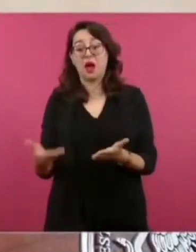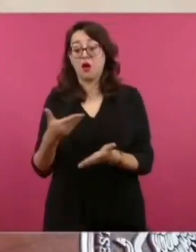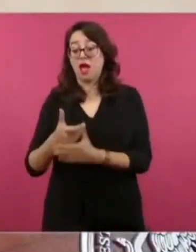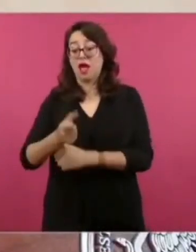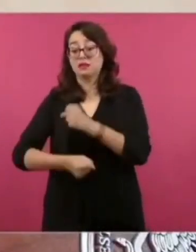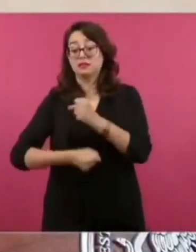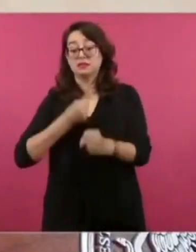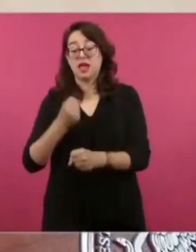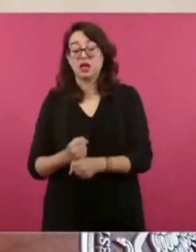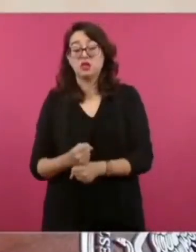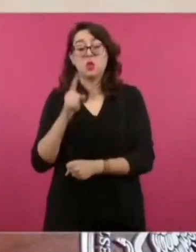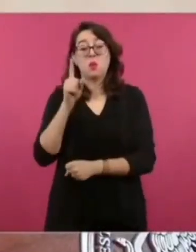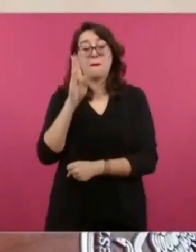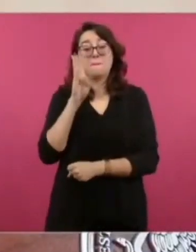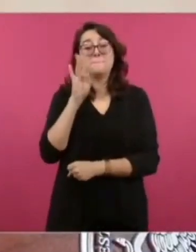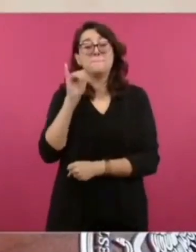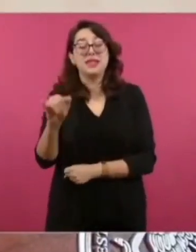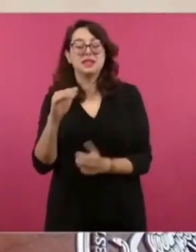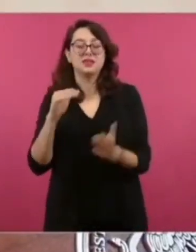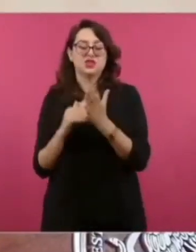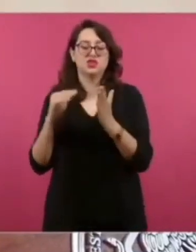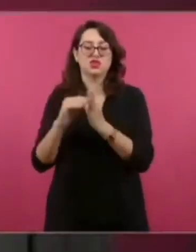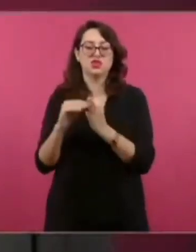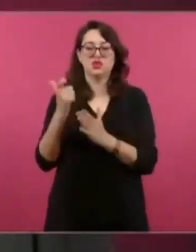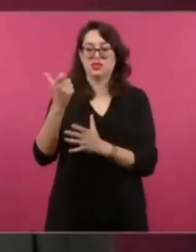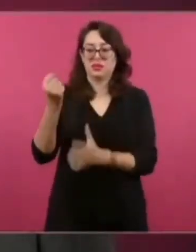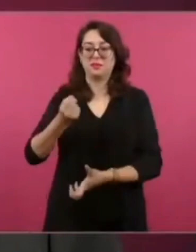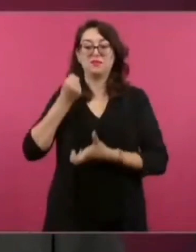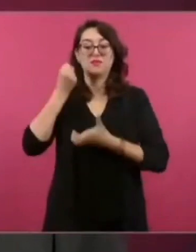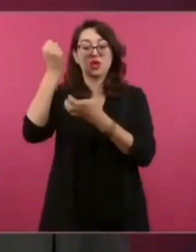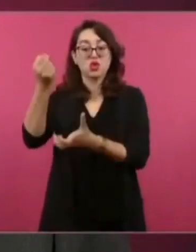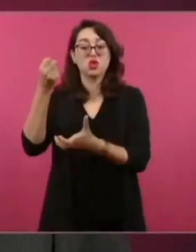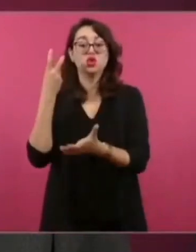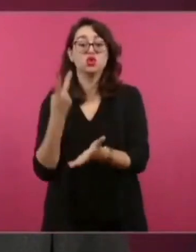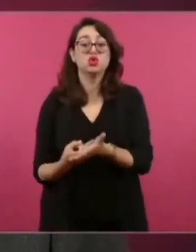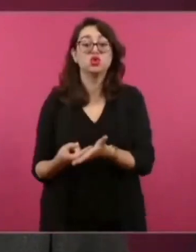es 1 billón de pesos, es el doble.